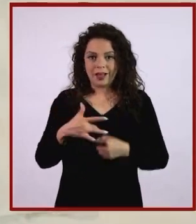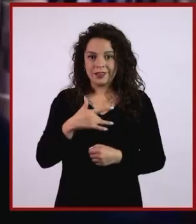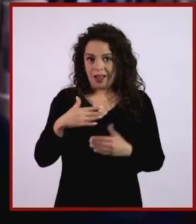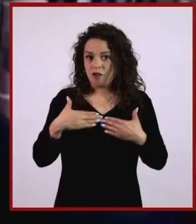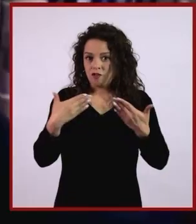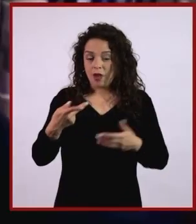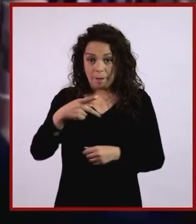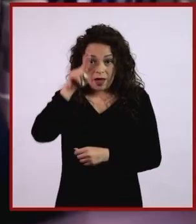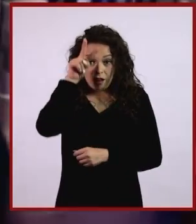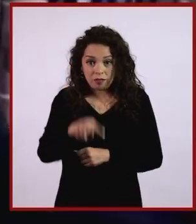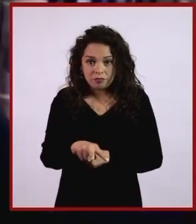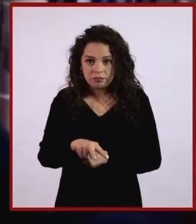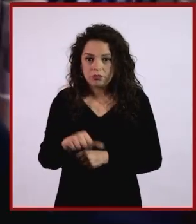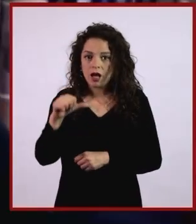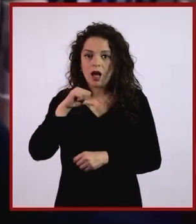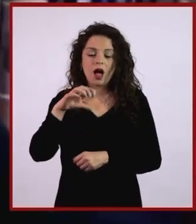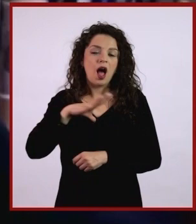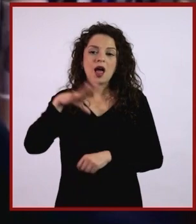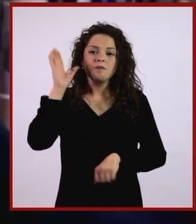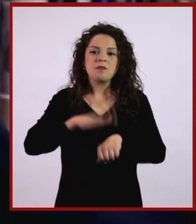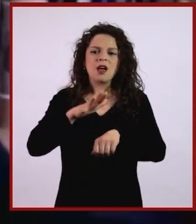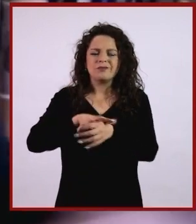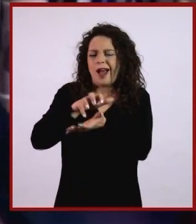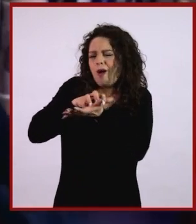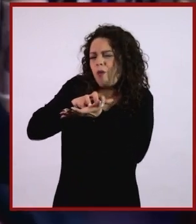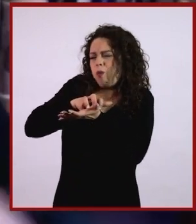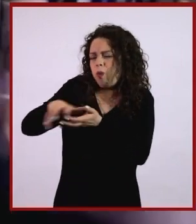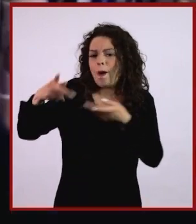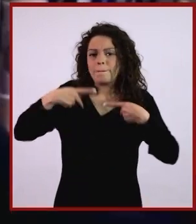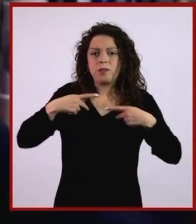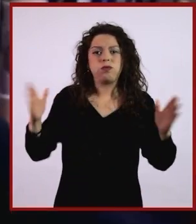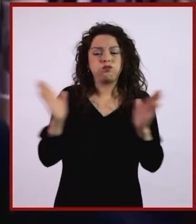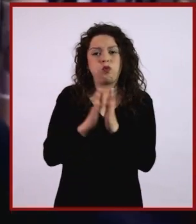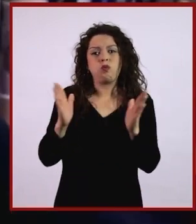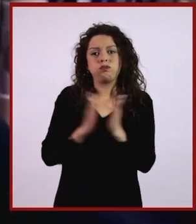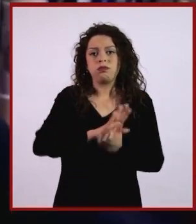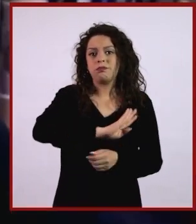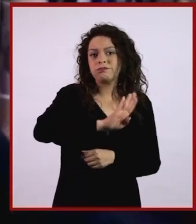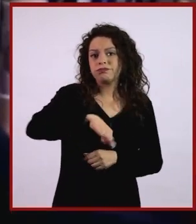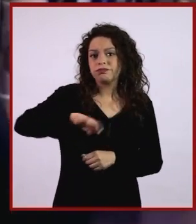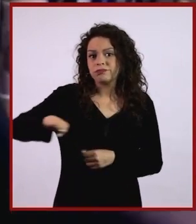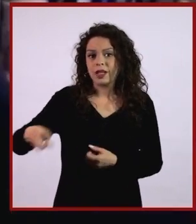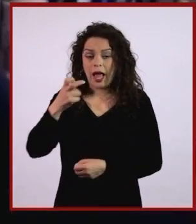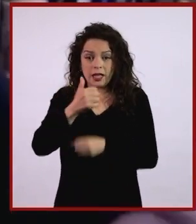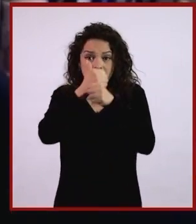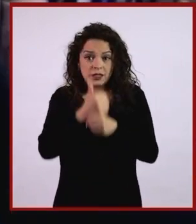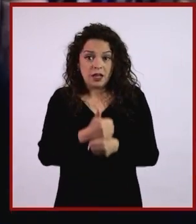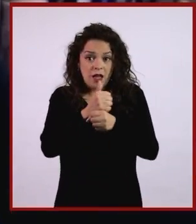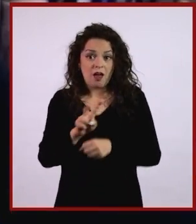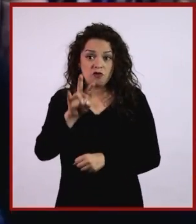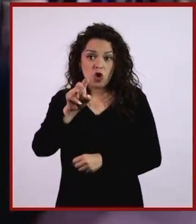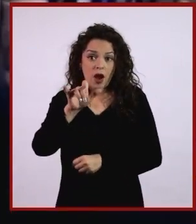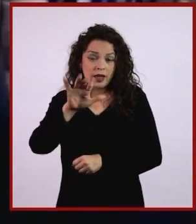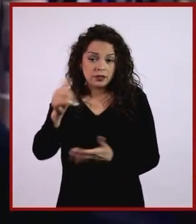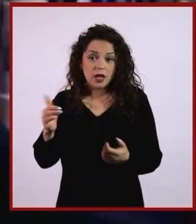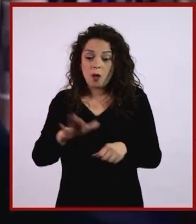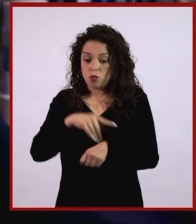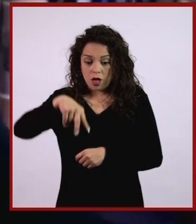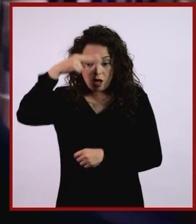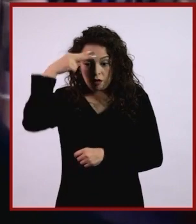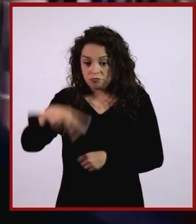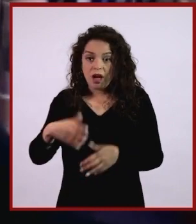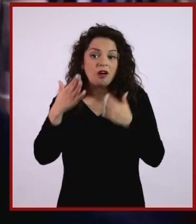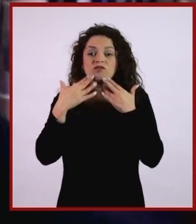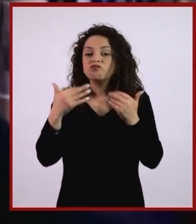único que consiguió, francamente, fue aumentar el número de muertos y provocar una explosión en la violencia, porque el Estado mexicano no tenía